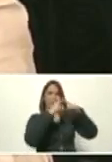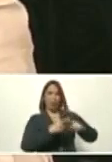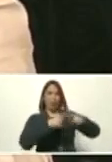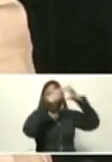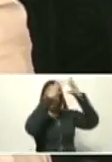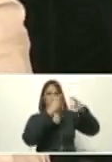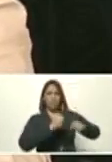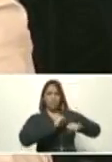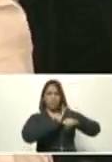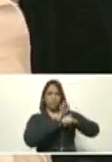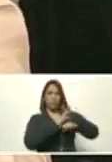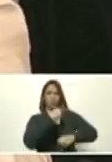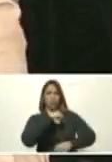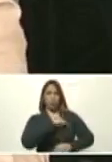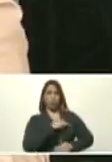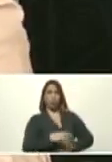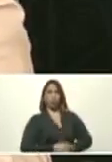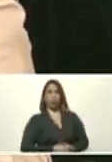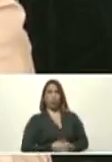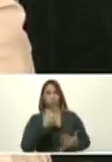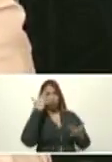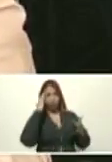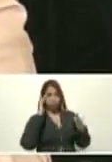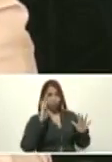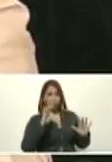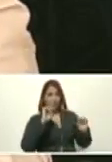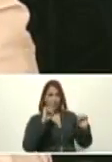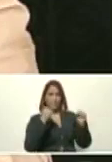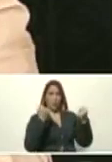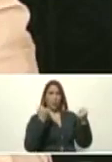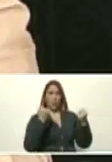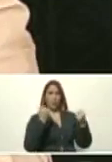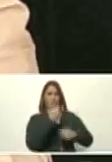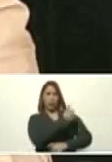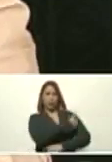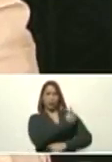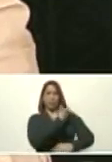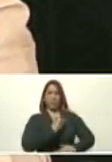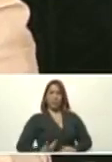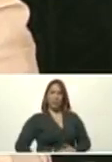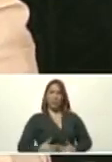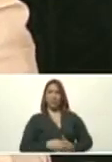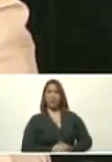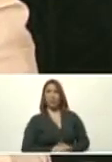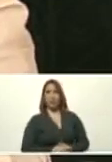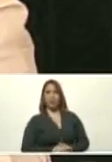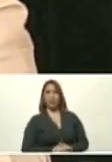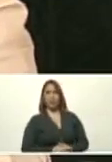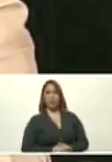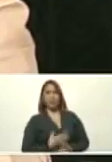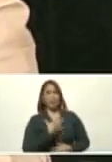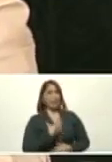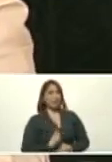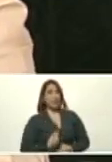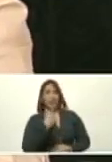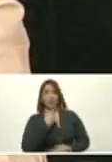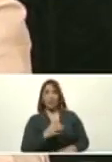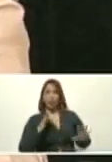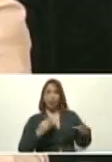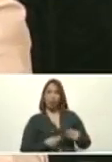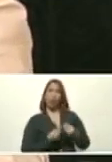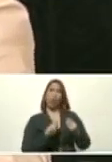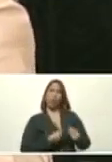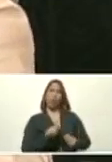COVID. Hemos estado, pretendieron negarnos la vacuna, presidente. Es triste decirlo, como